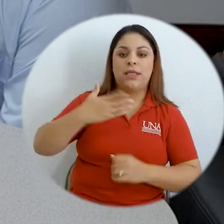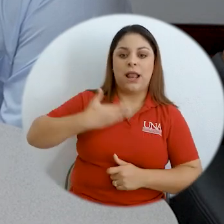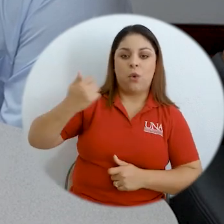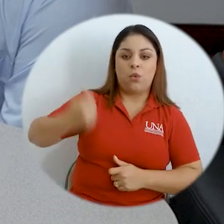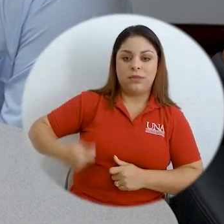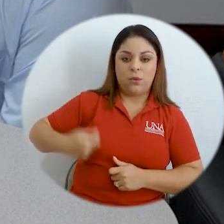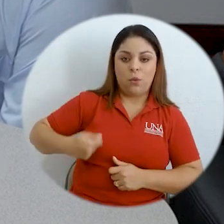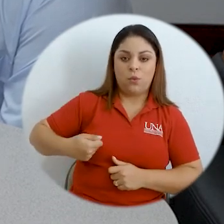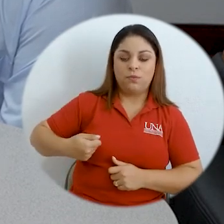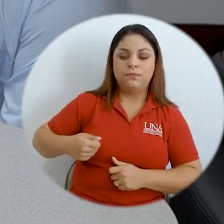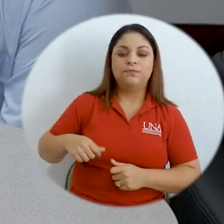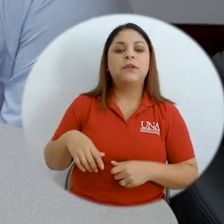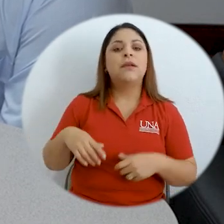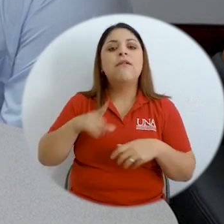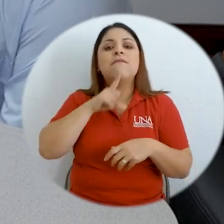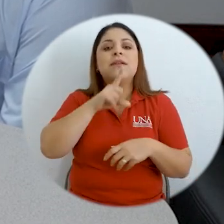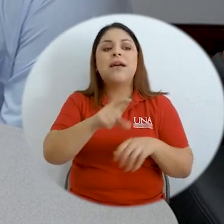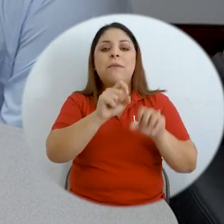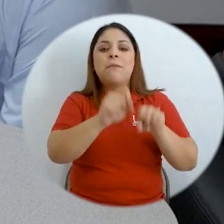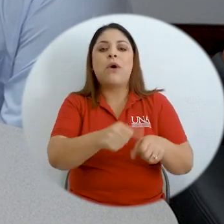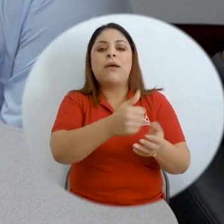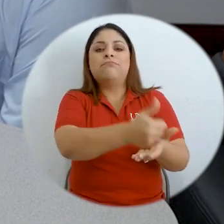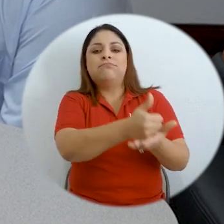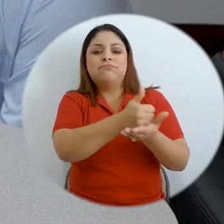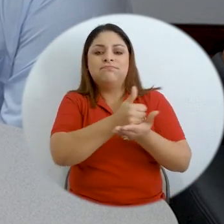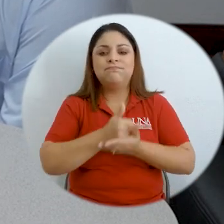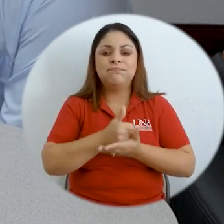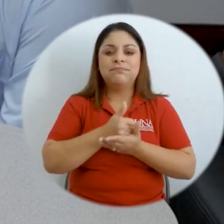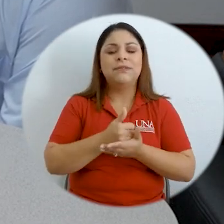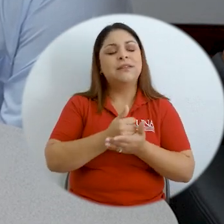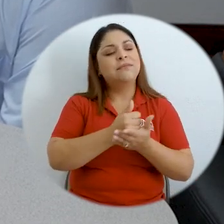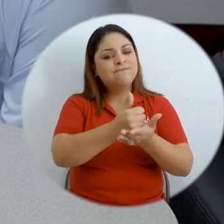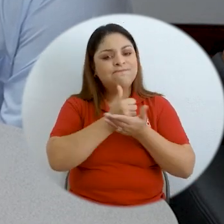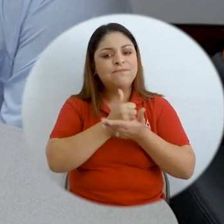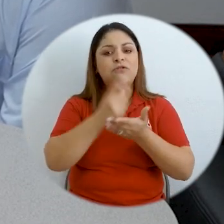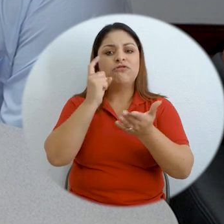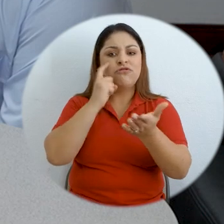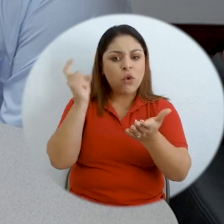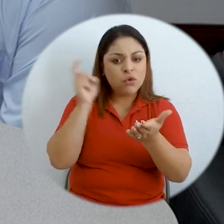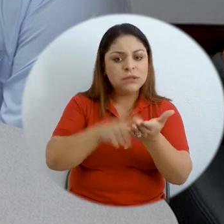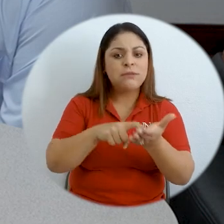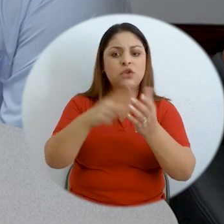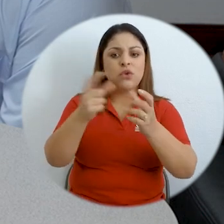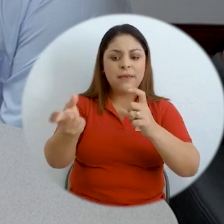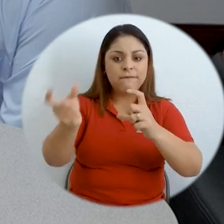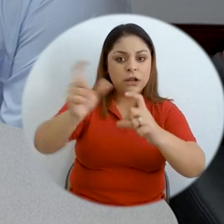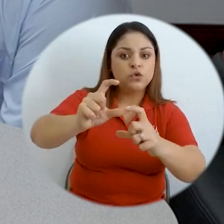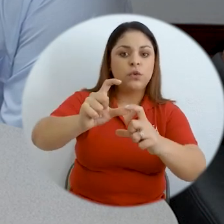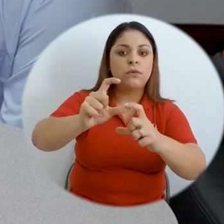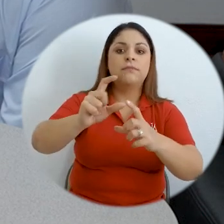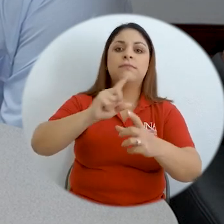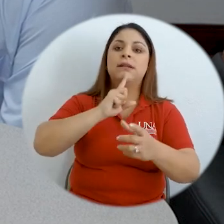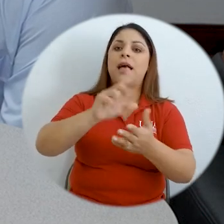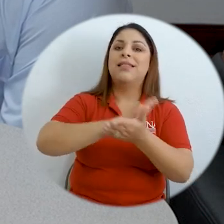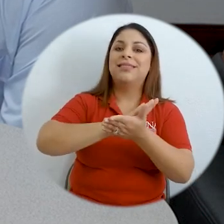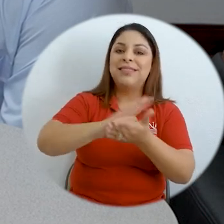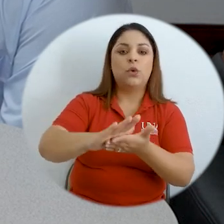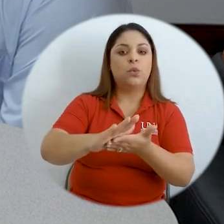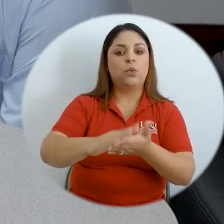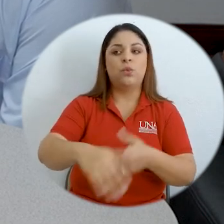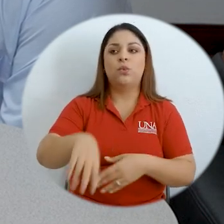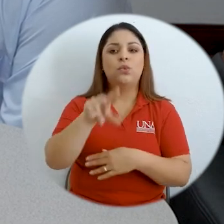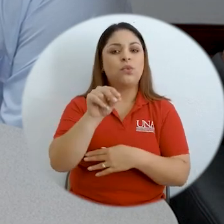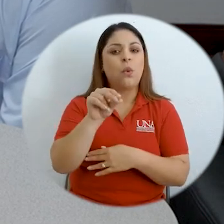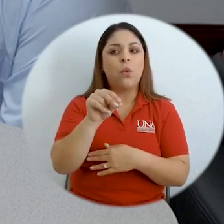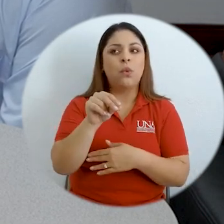Ejecutivo y puede realmente aportarnos un reconocimiento de inflación que sea digno y que no